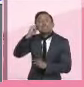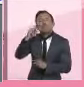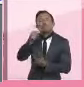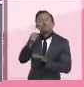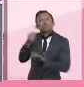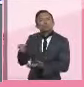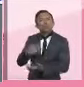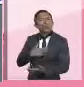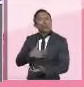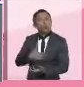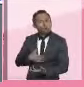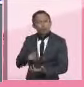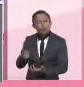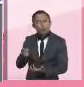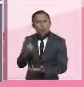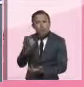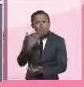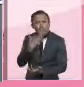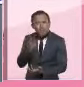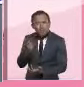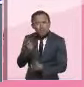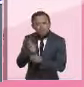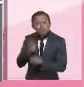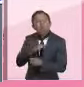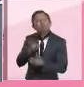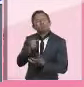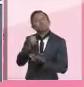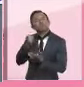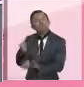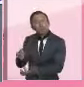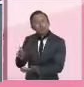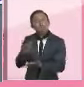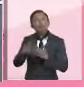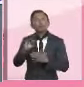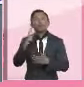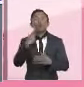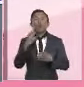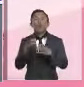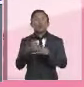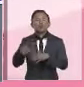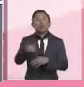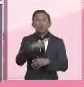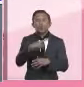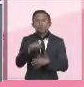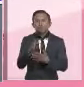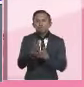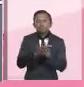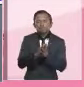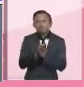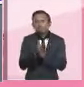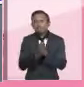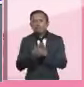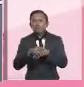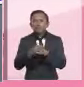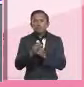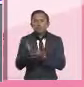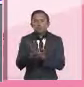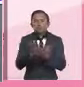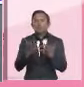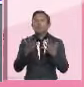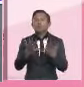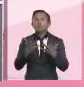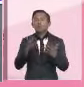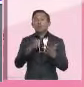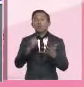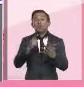los migrantes mexicanos toda esa ambición que tienen los partidos políticos, porque les deberíamos de hacer un monumento. Están trabajando en el otro lado y